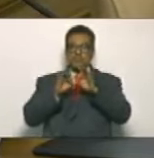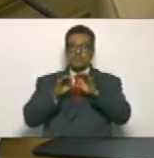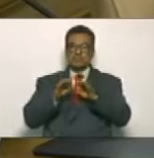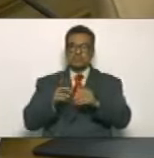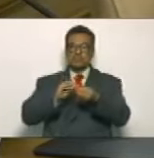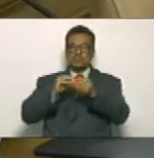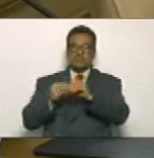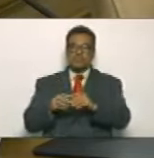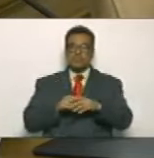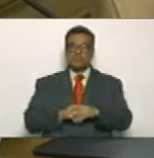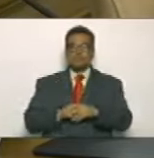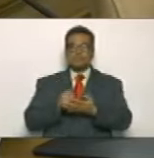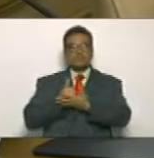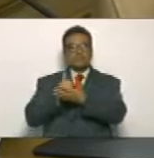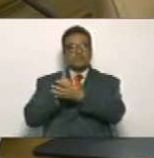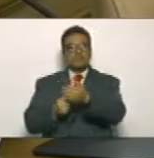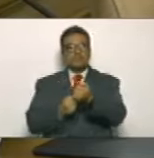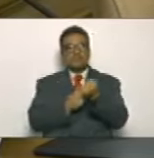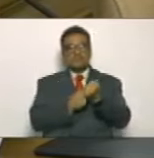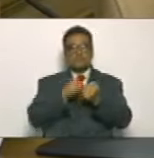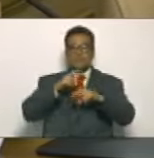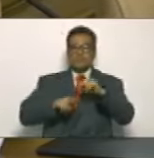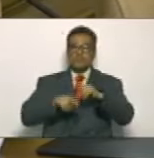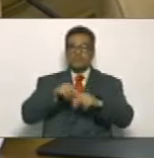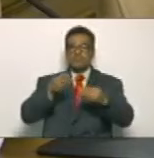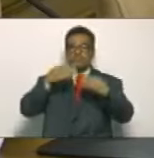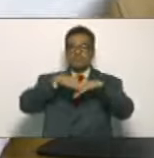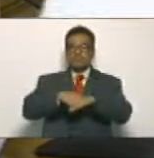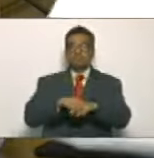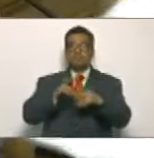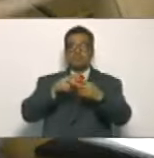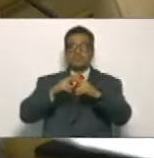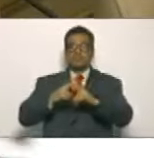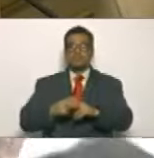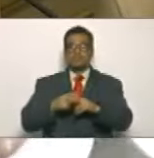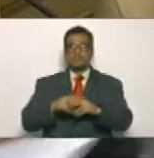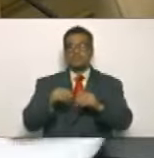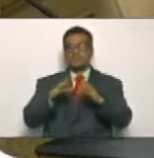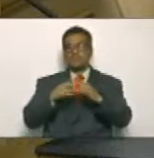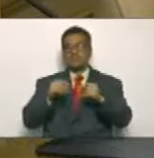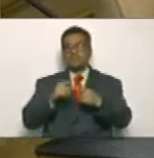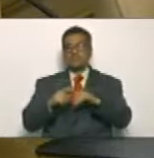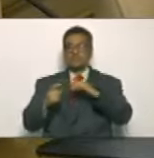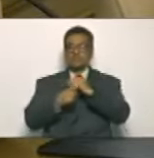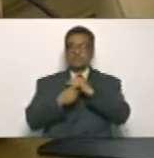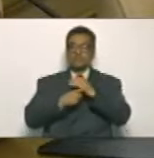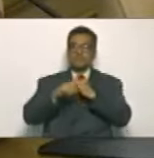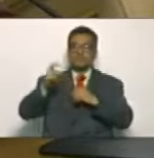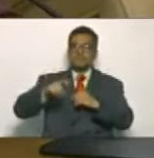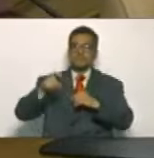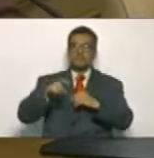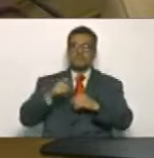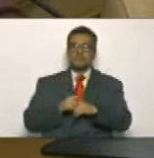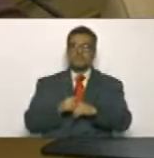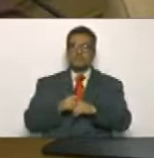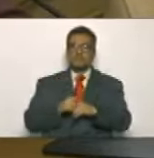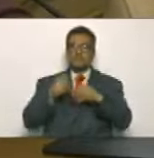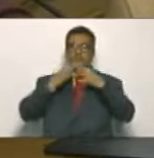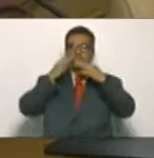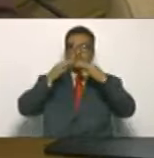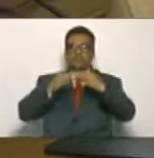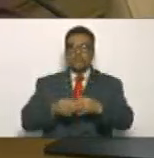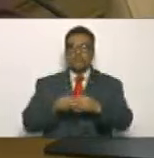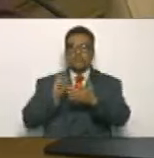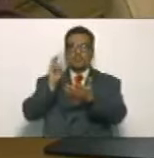rehabilitación, apoyo o formación, incluyendo las herramientas y dispositivos técnicos técnicos necesarios para garantizar